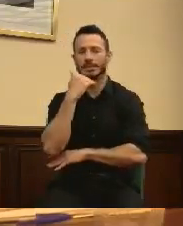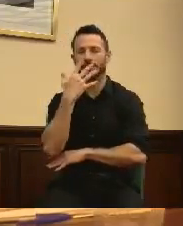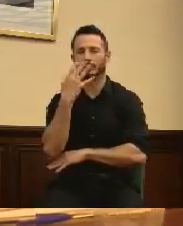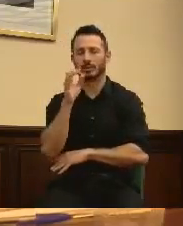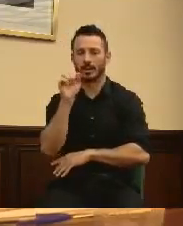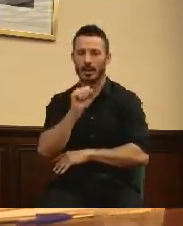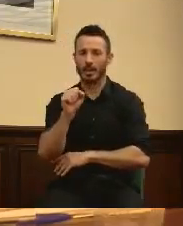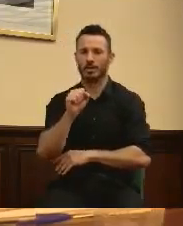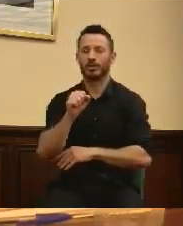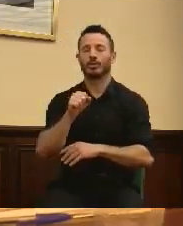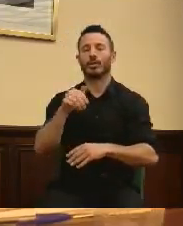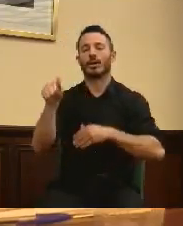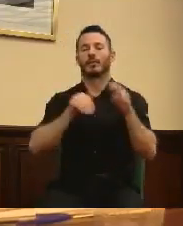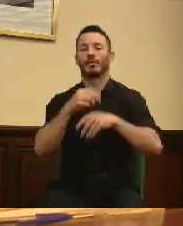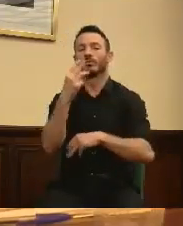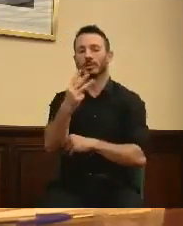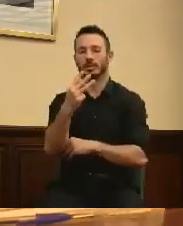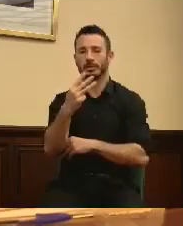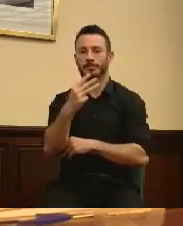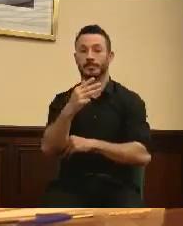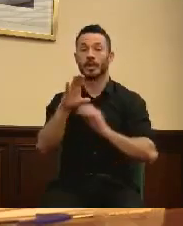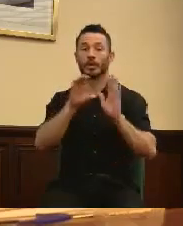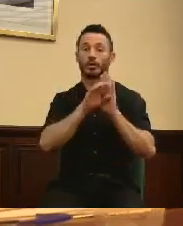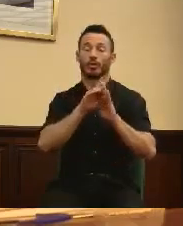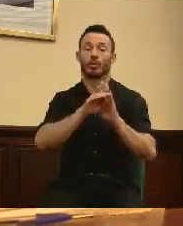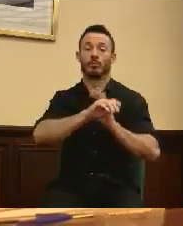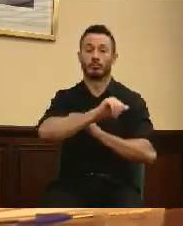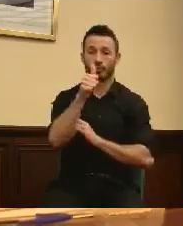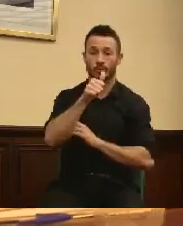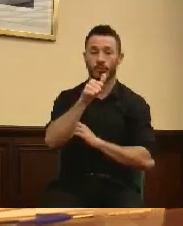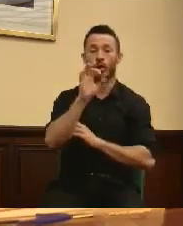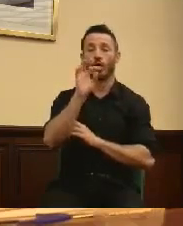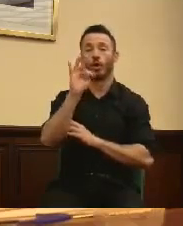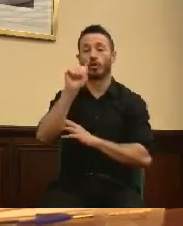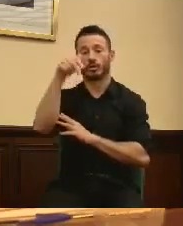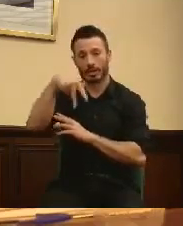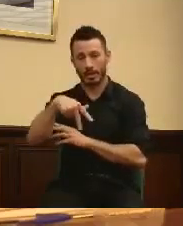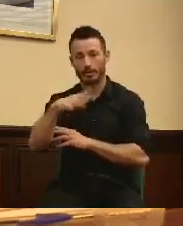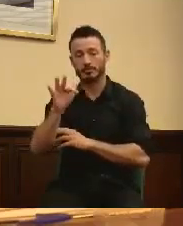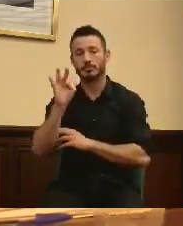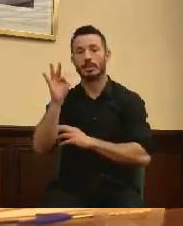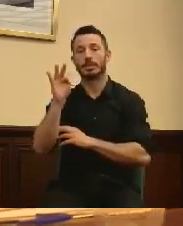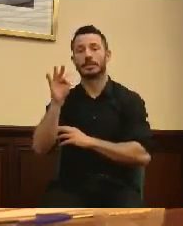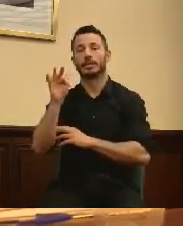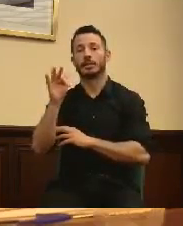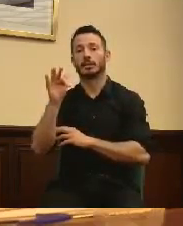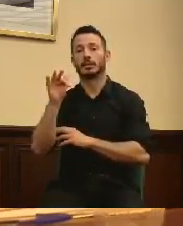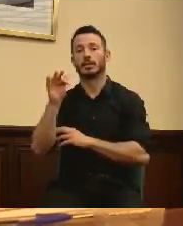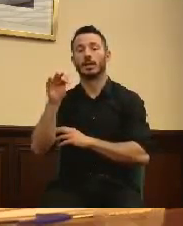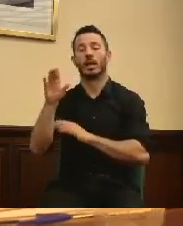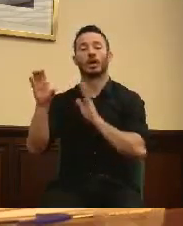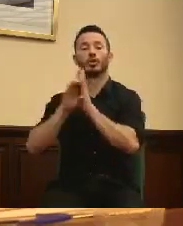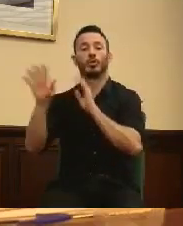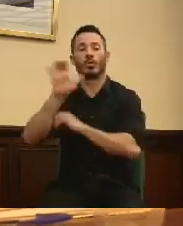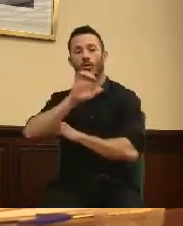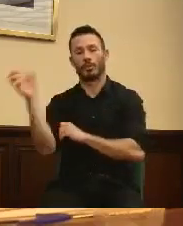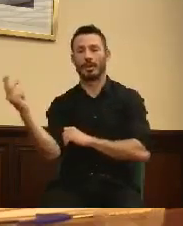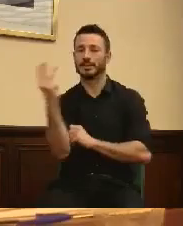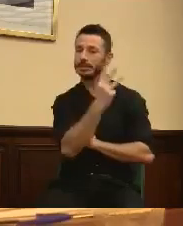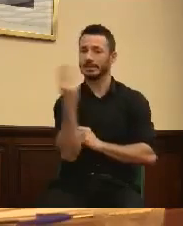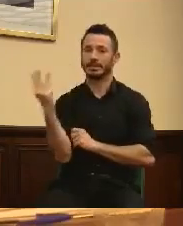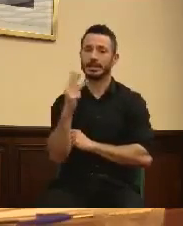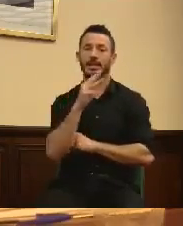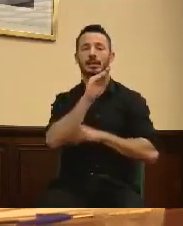la Constitución del 78, el referéndum de la OTAN y el referéndum sobre la Constitución Europea en España.